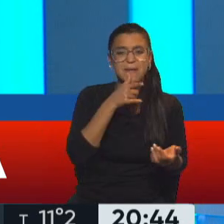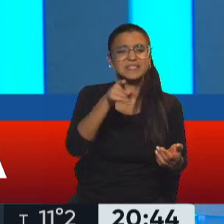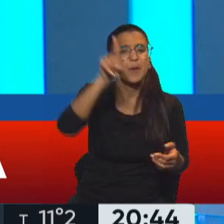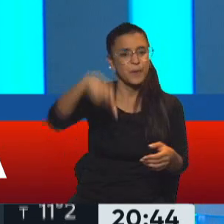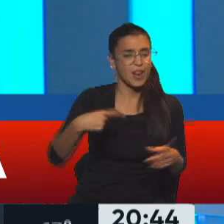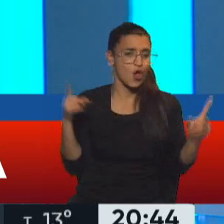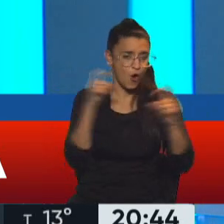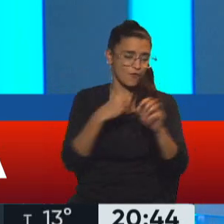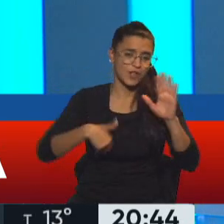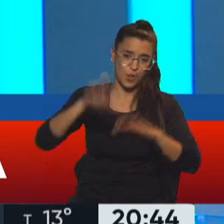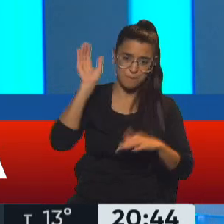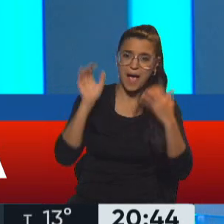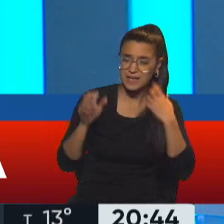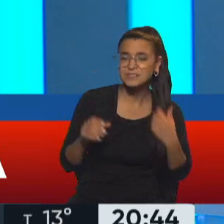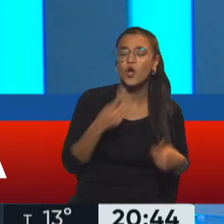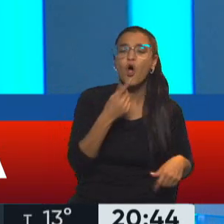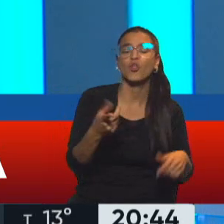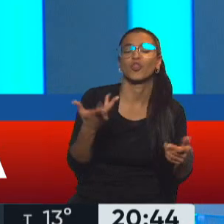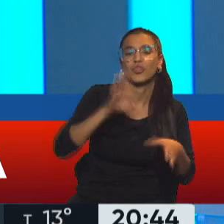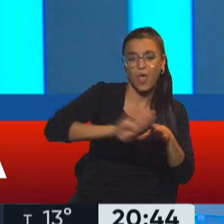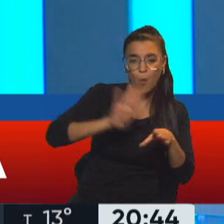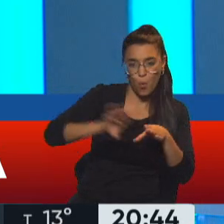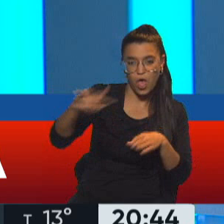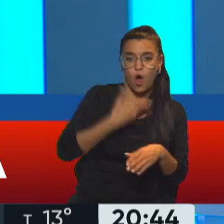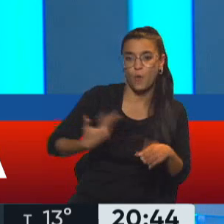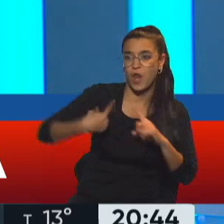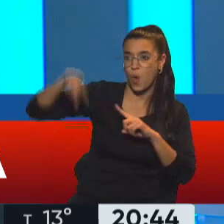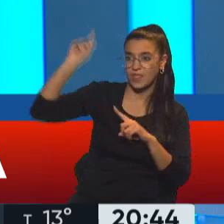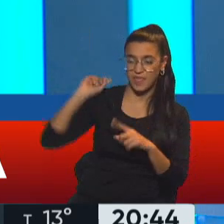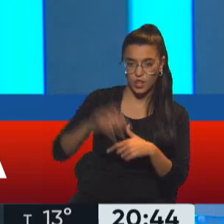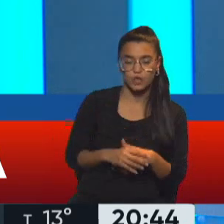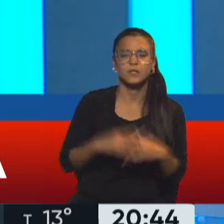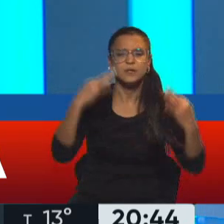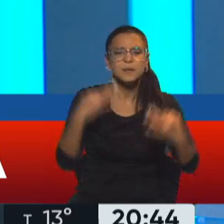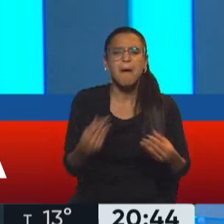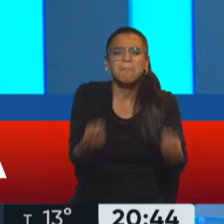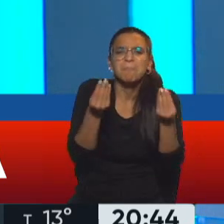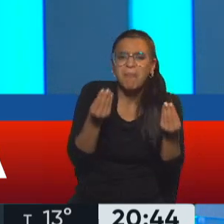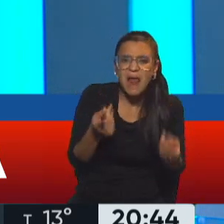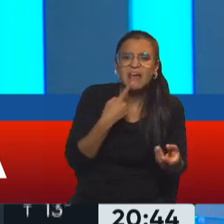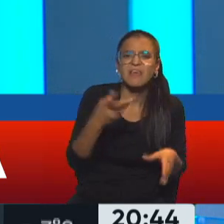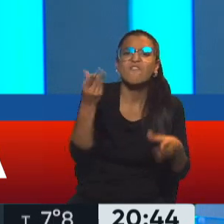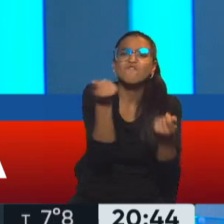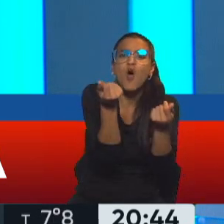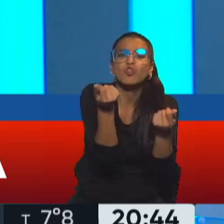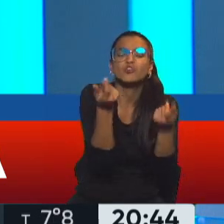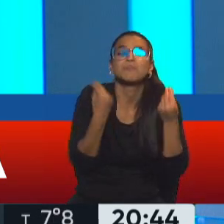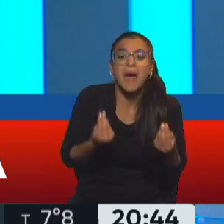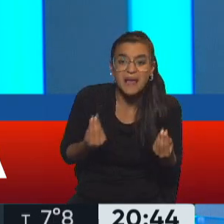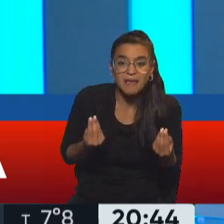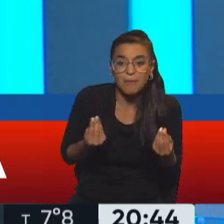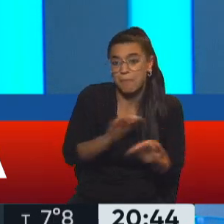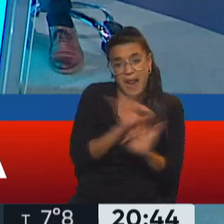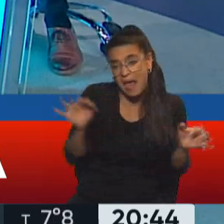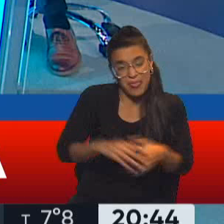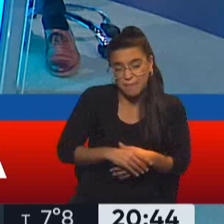más grande que tenemos con esta deuda del gobierno anterior. Tiene que ver con para qué se usaron esos fondos. Para nada,